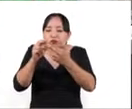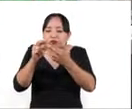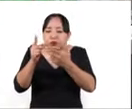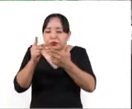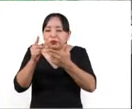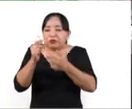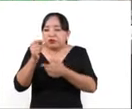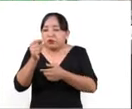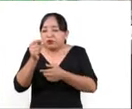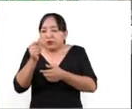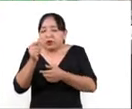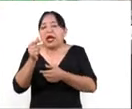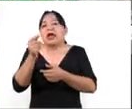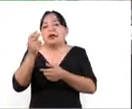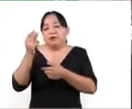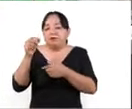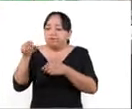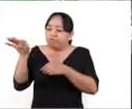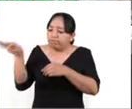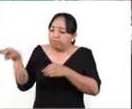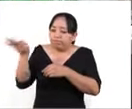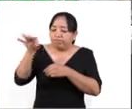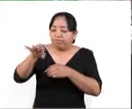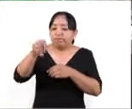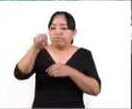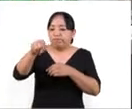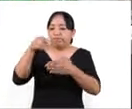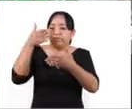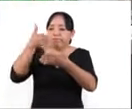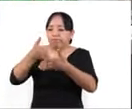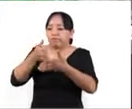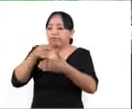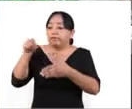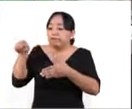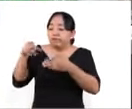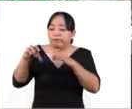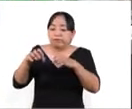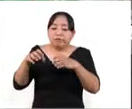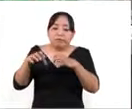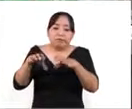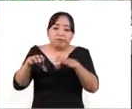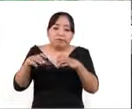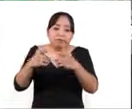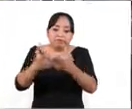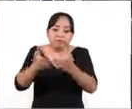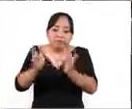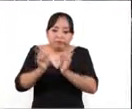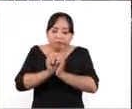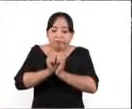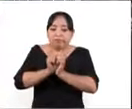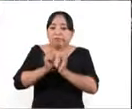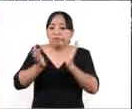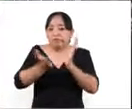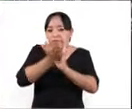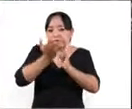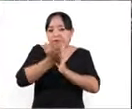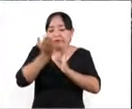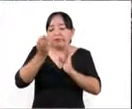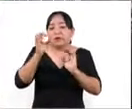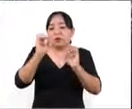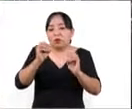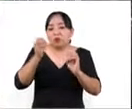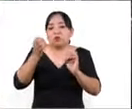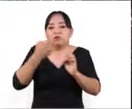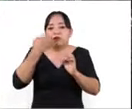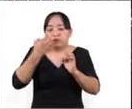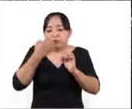una persona de la Secretaría de Obras o del Instituto de Seguridad de las Construcciones o del Colegio de Ingenieros o de la Sociedad de Ingeniería Estructural,